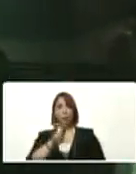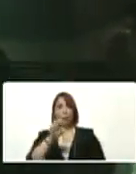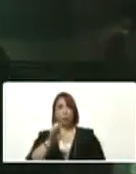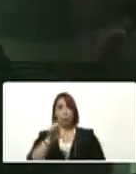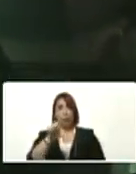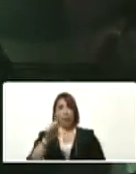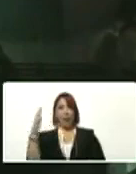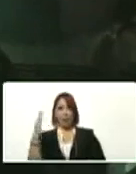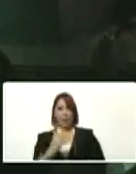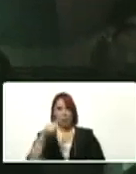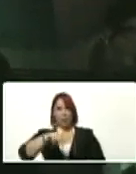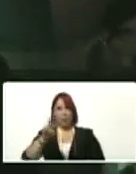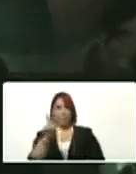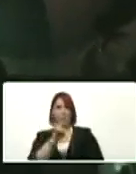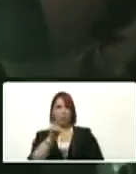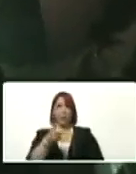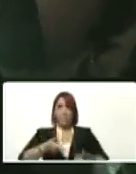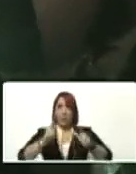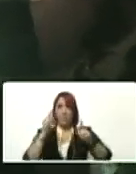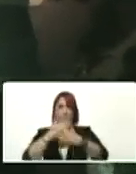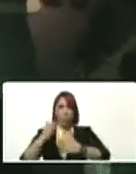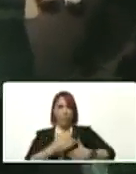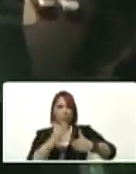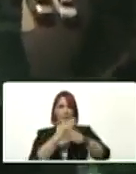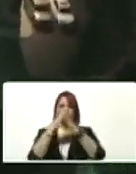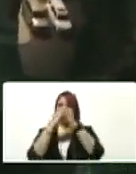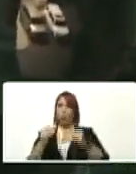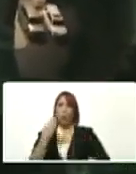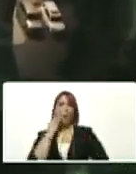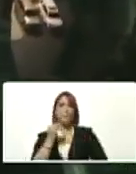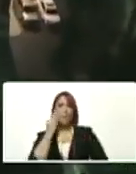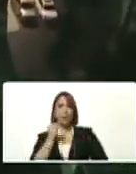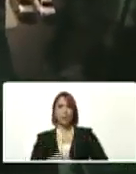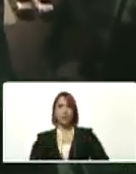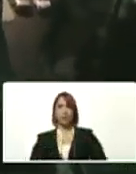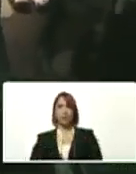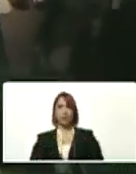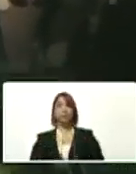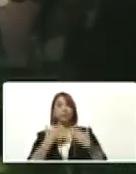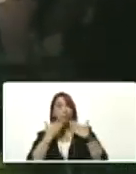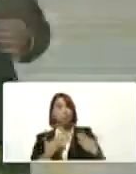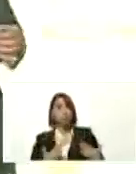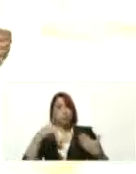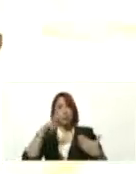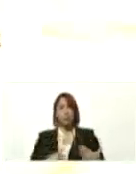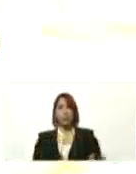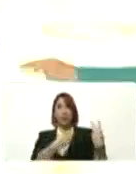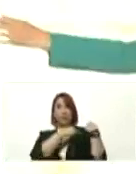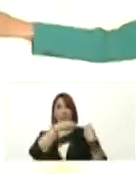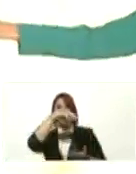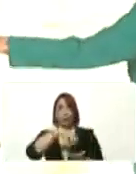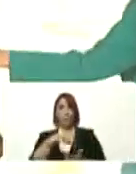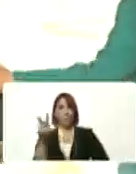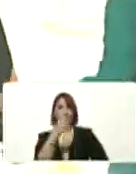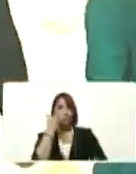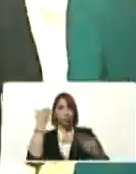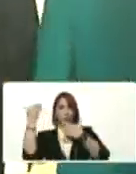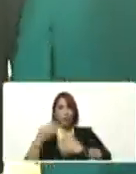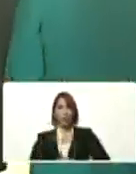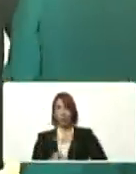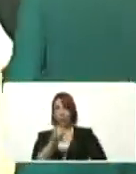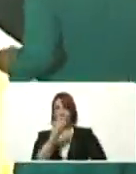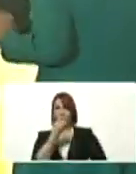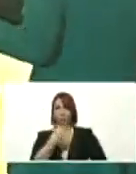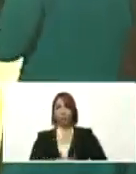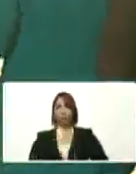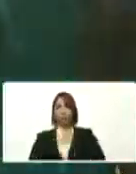Venezuela, que le ha permitido compartir todas estas experiencias, y a las que ha agradecido también el jefe de Estado venezolano desde el Palacio de